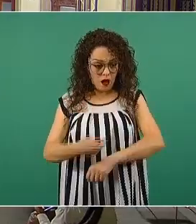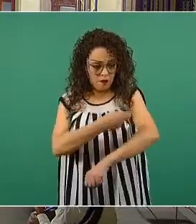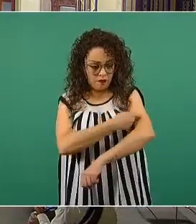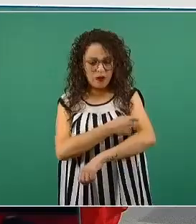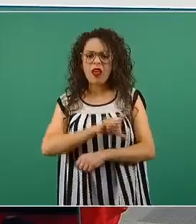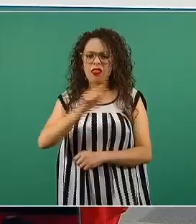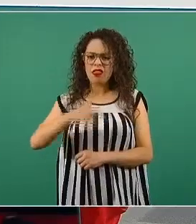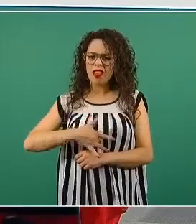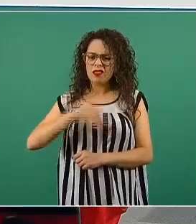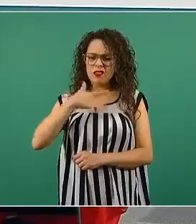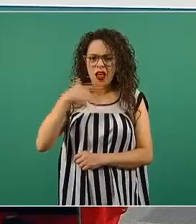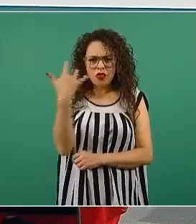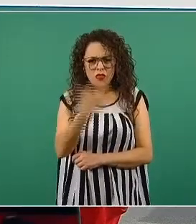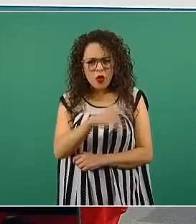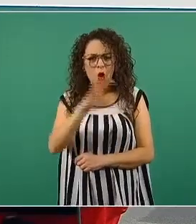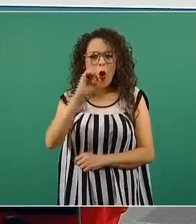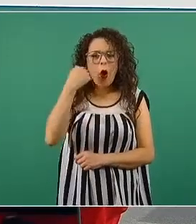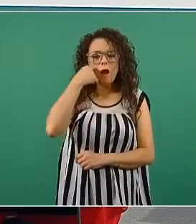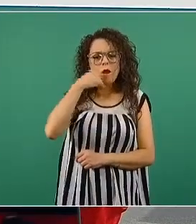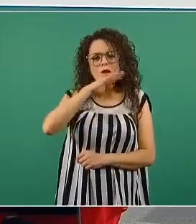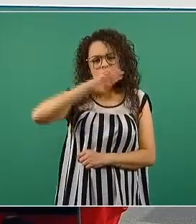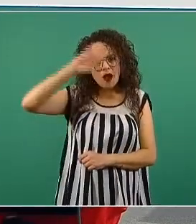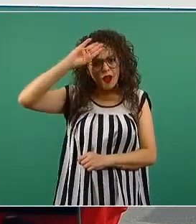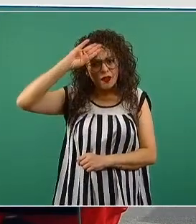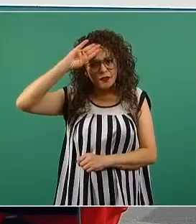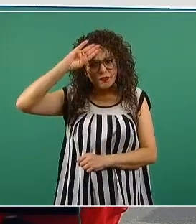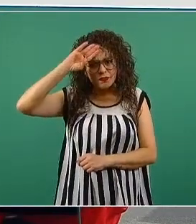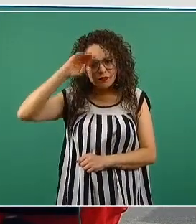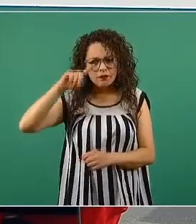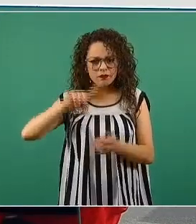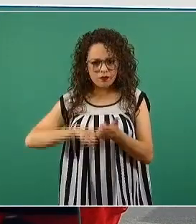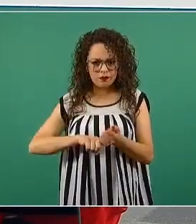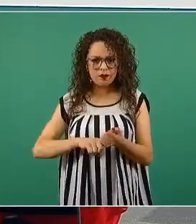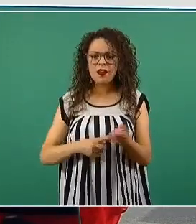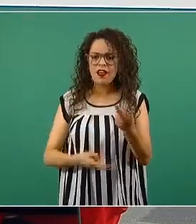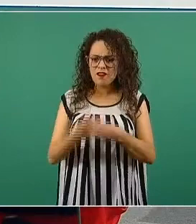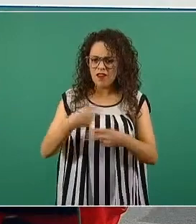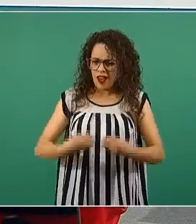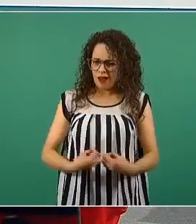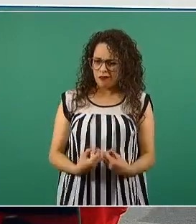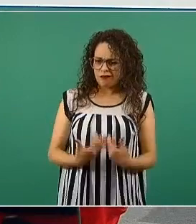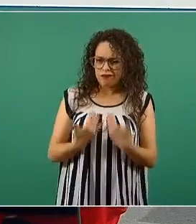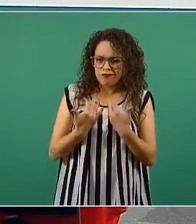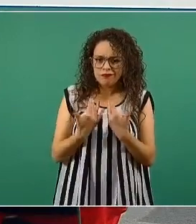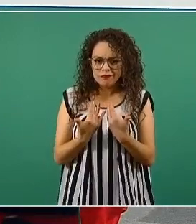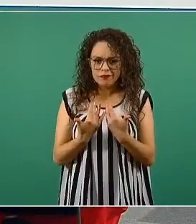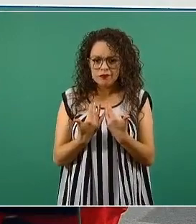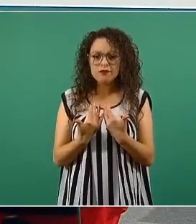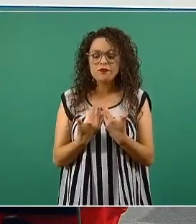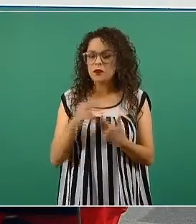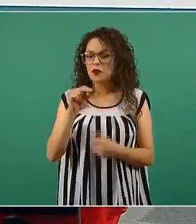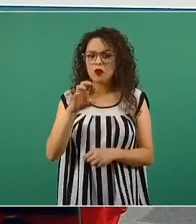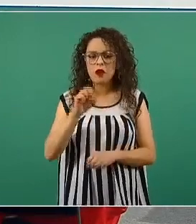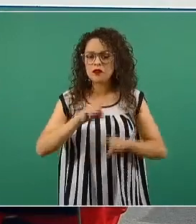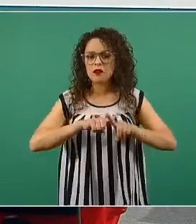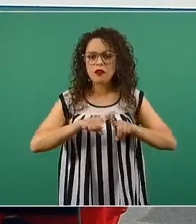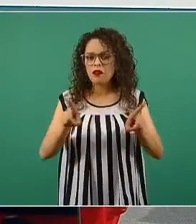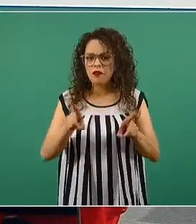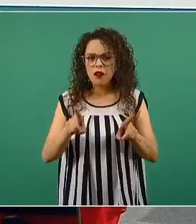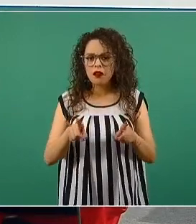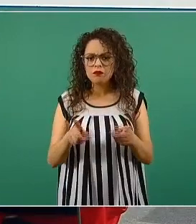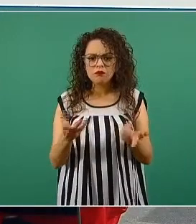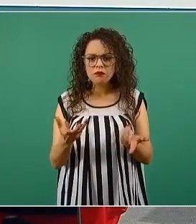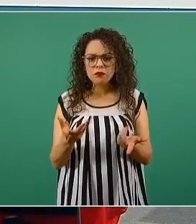fiebre, dolor, todo lo que los vacunólogos llamamos reactogenicidad, no fueron diferentes entre embarazadas